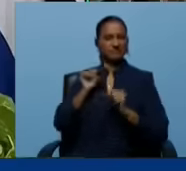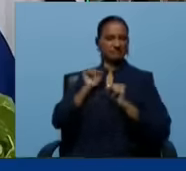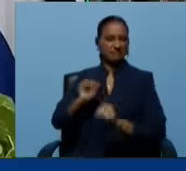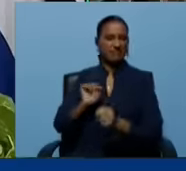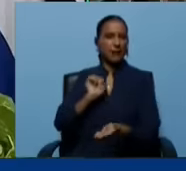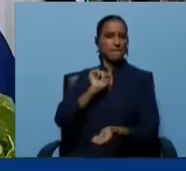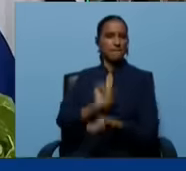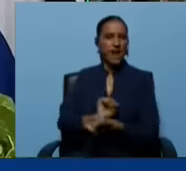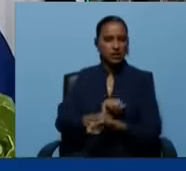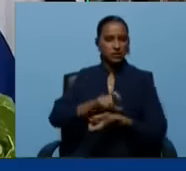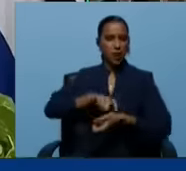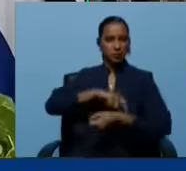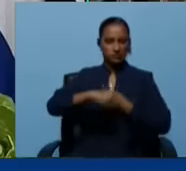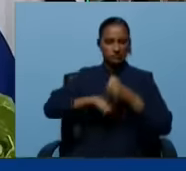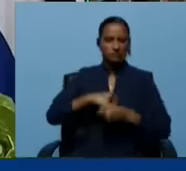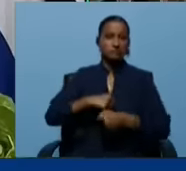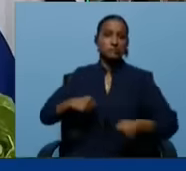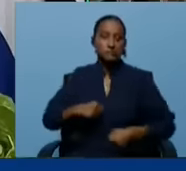Pues ya que la esclavitud